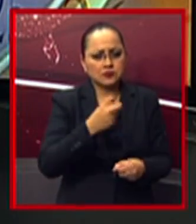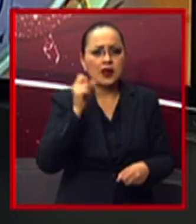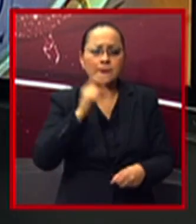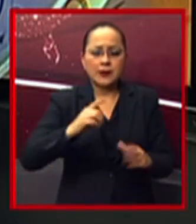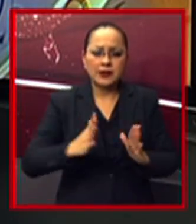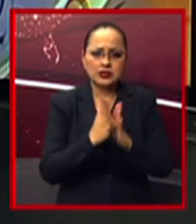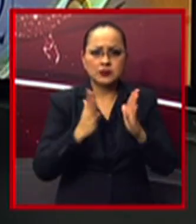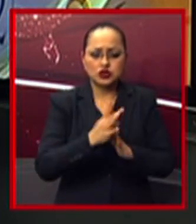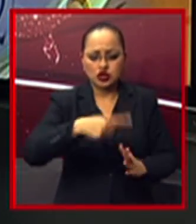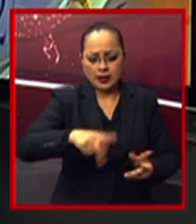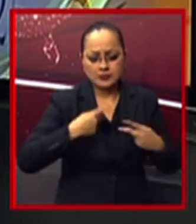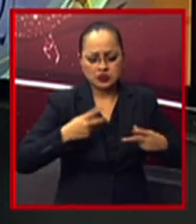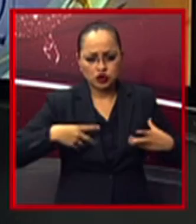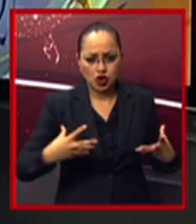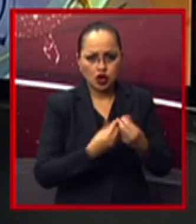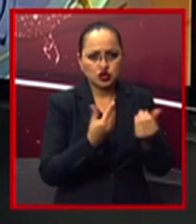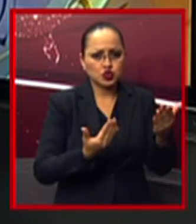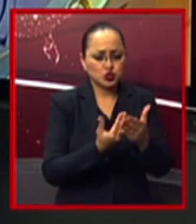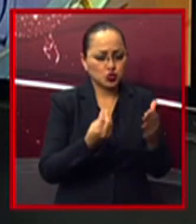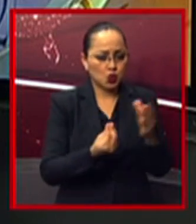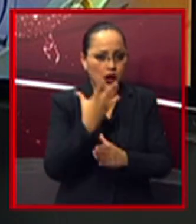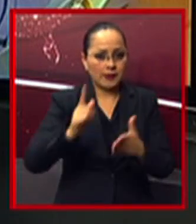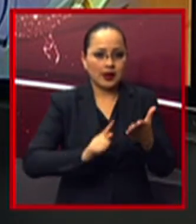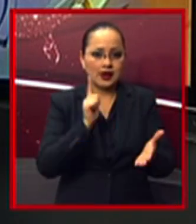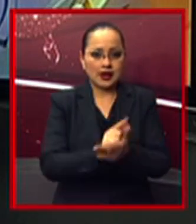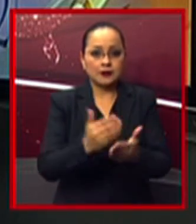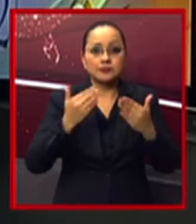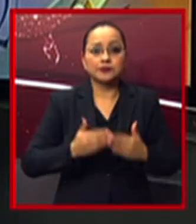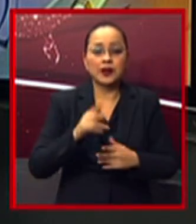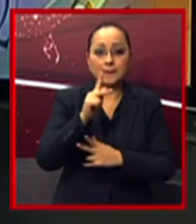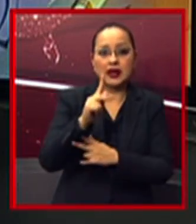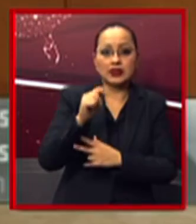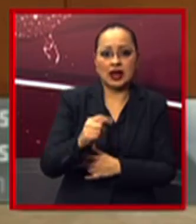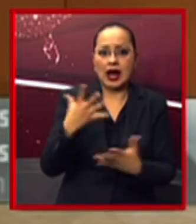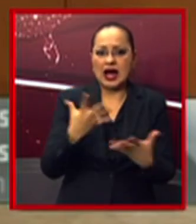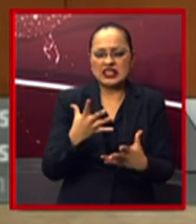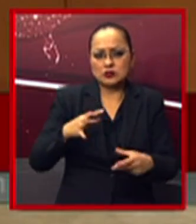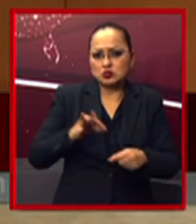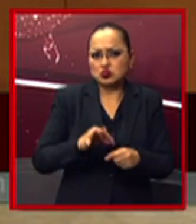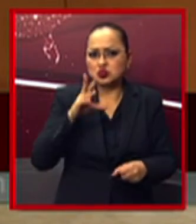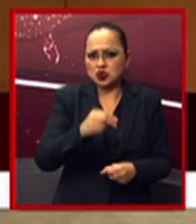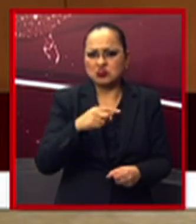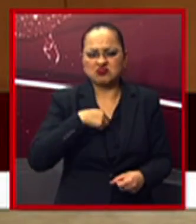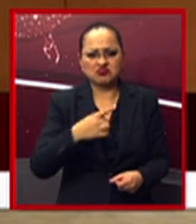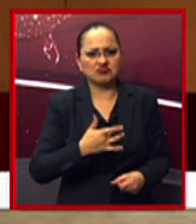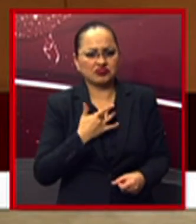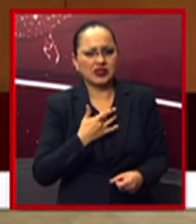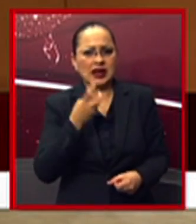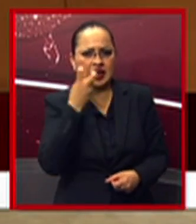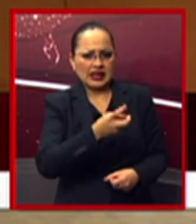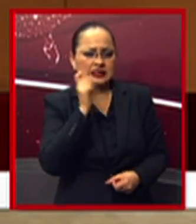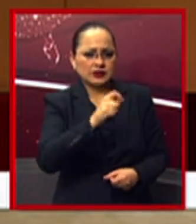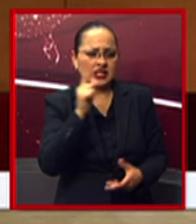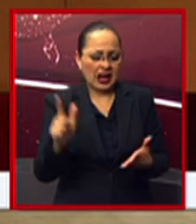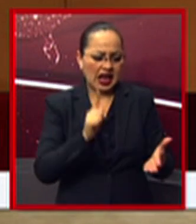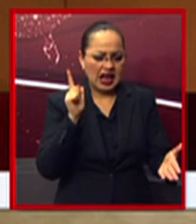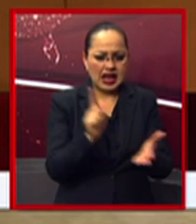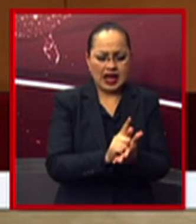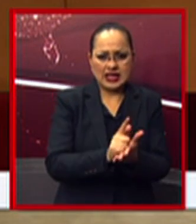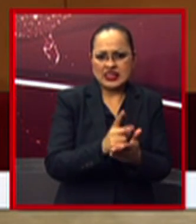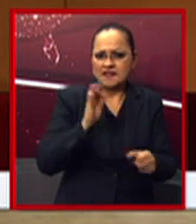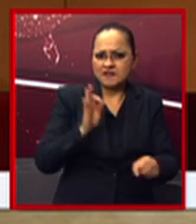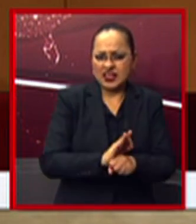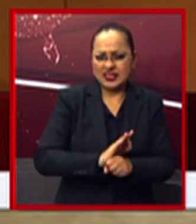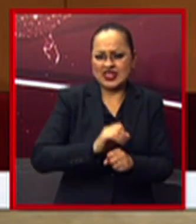civil y algunas características de la nueva ley, mientras que el Partido del Trabajo hizo lo contrario, pues consideró que se trata de una ley